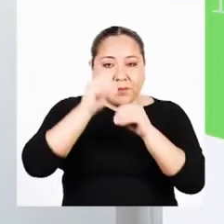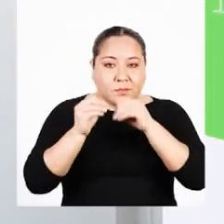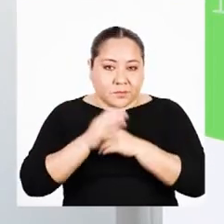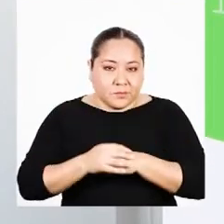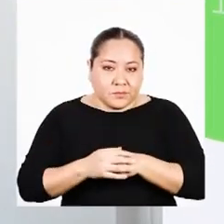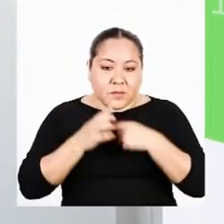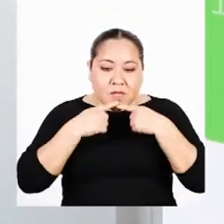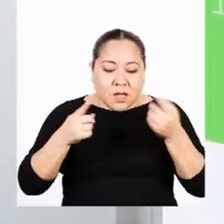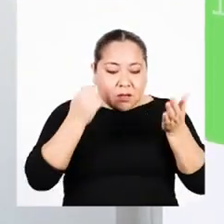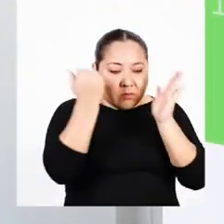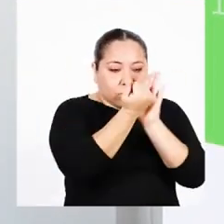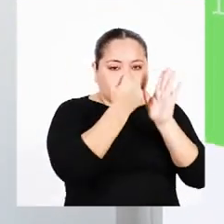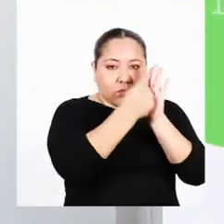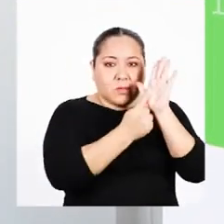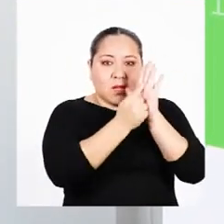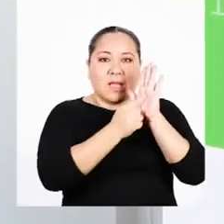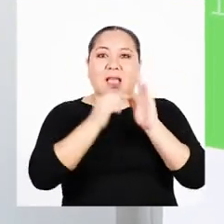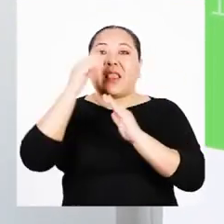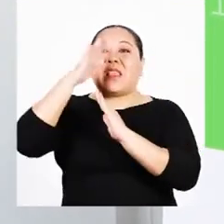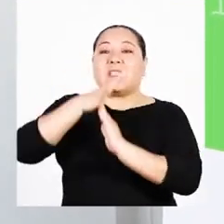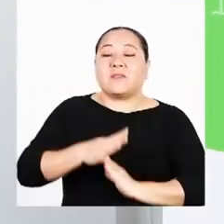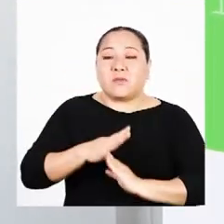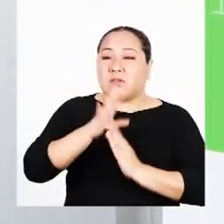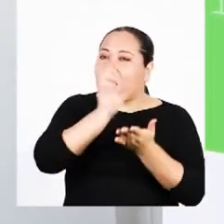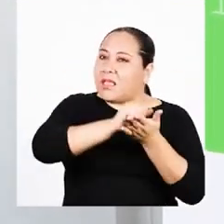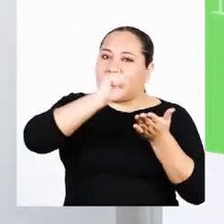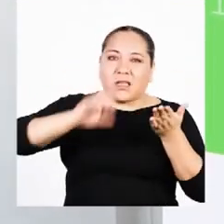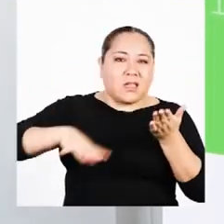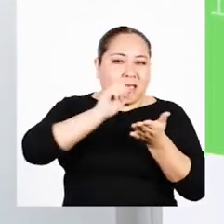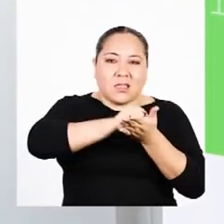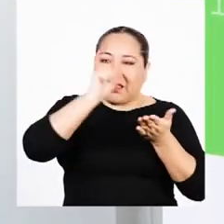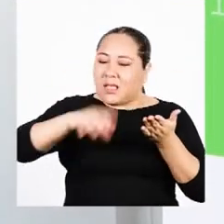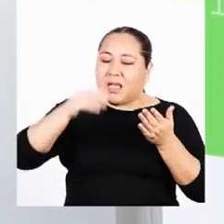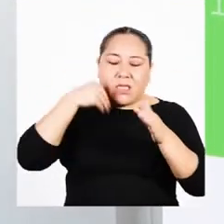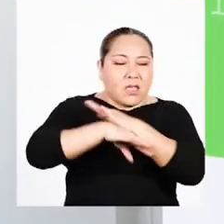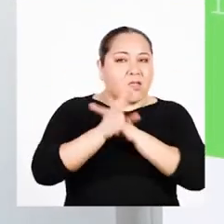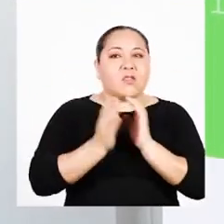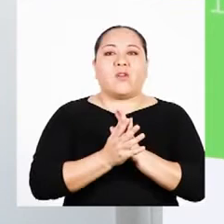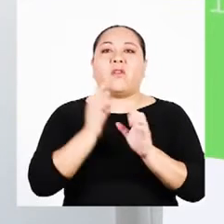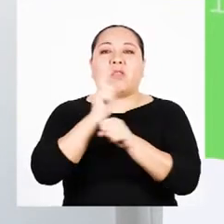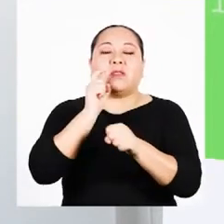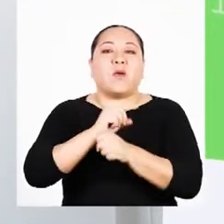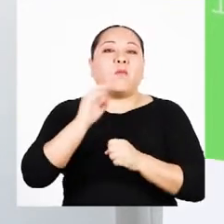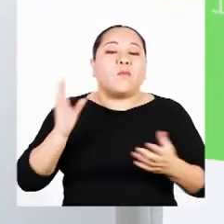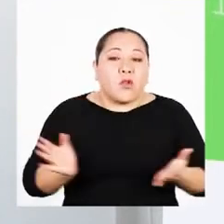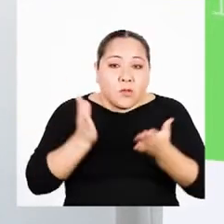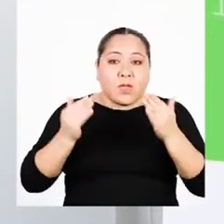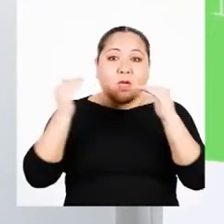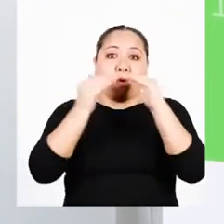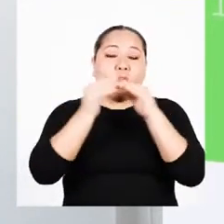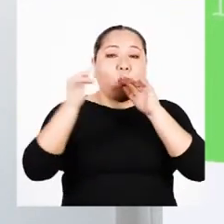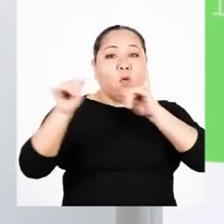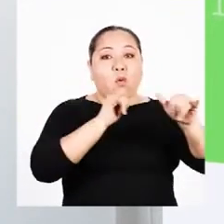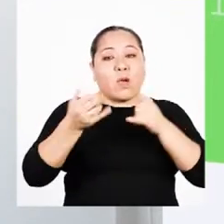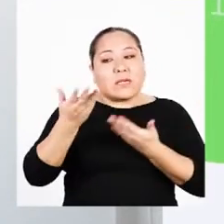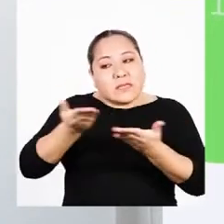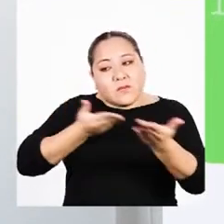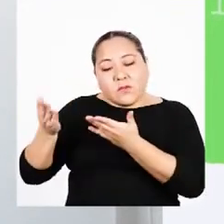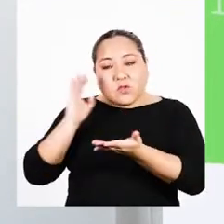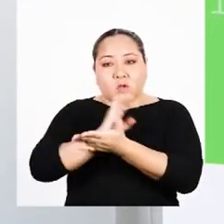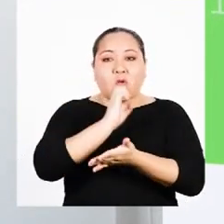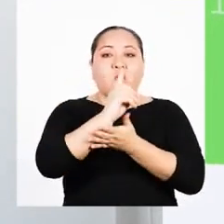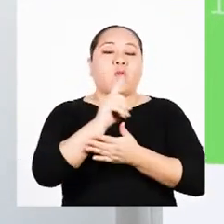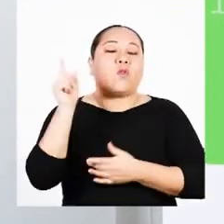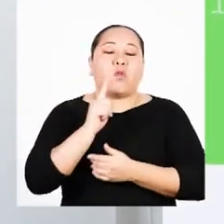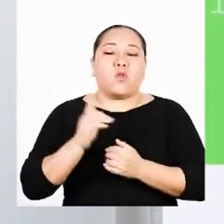una declaración para poder hacer que la discriminación se erradique de la enseñanza, promoviendo, por ejemplo, de que haya igualdad entre los